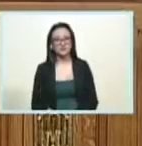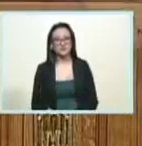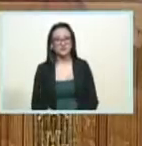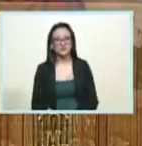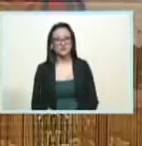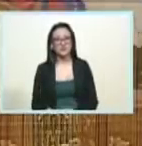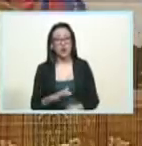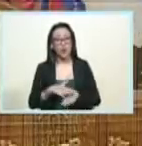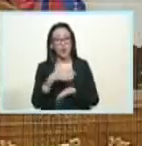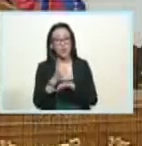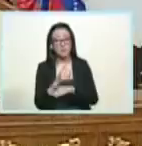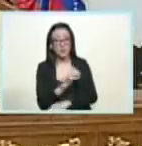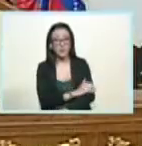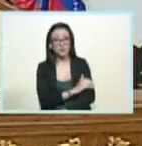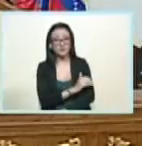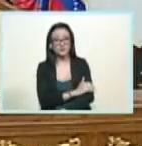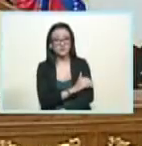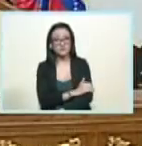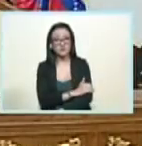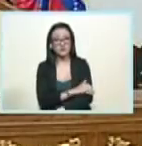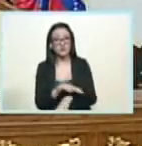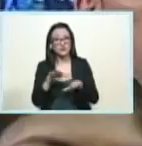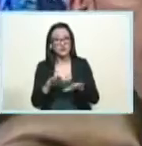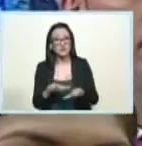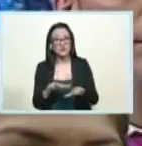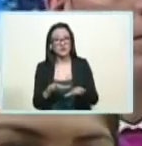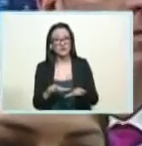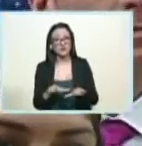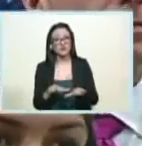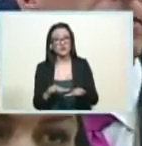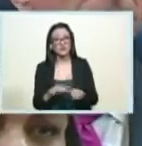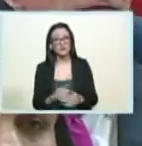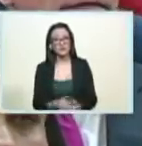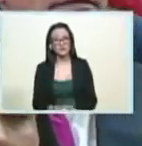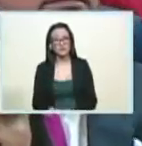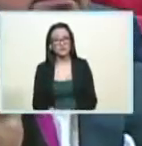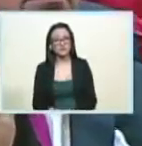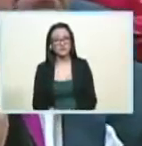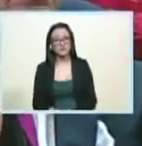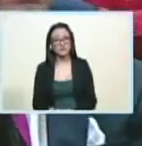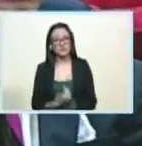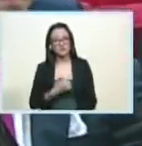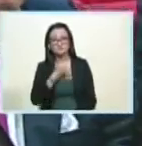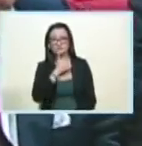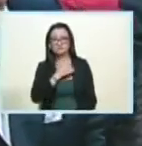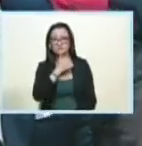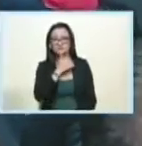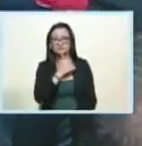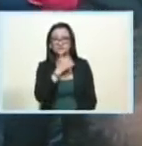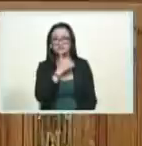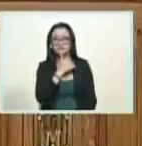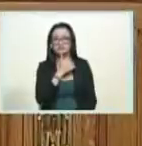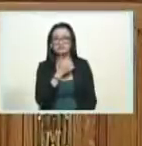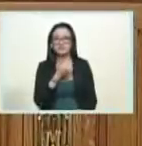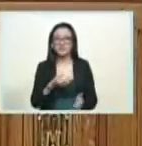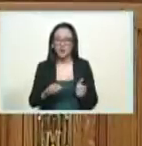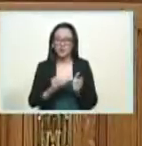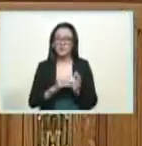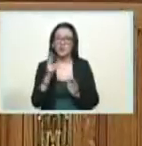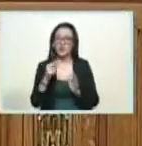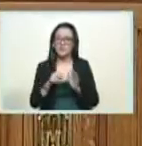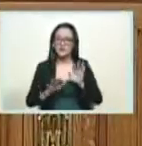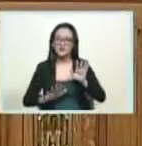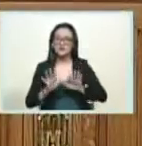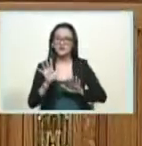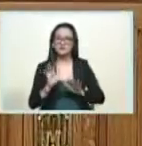2014, que por culpa de la oposición se habían suspendido en varios momentos y que yo perseveré y reinstalé en el